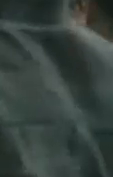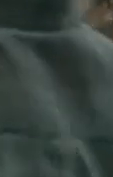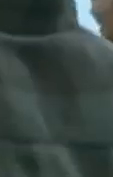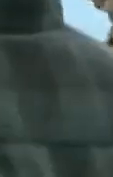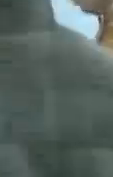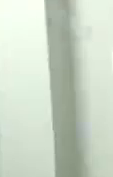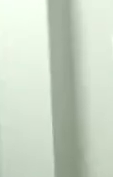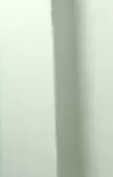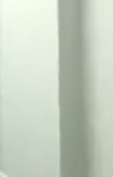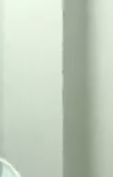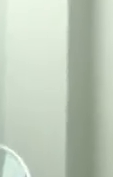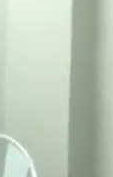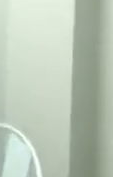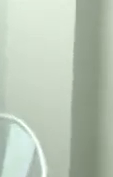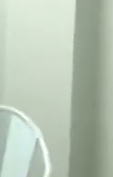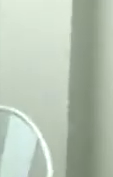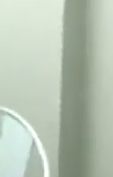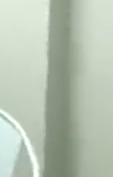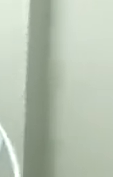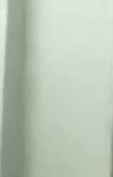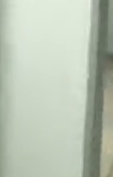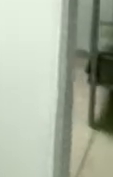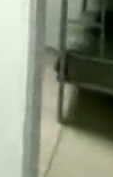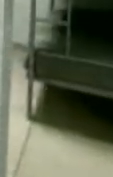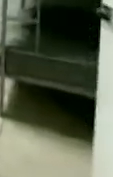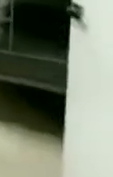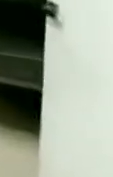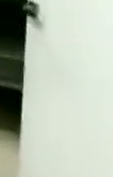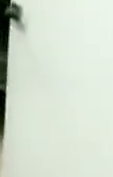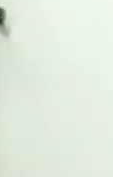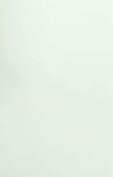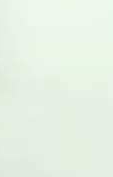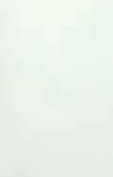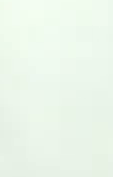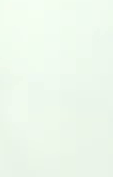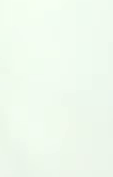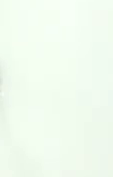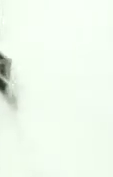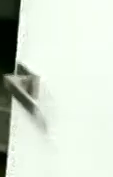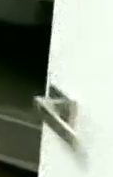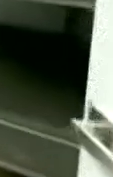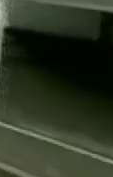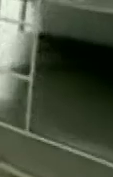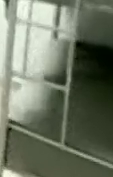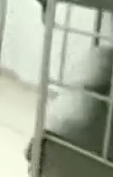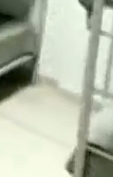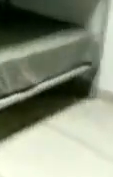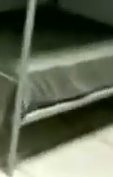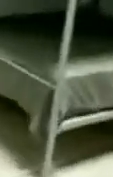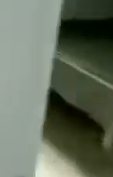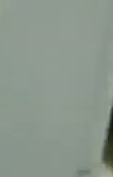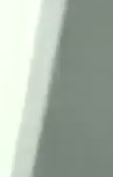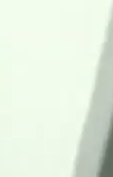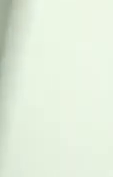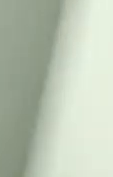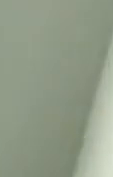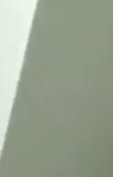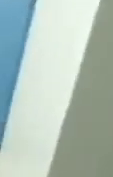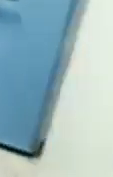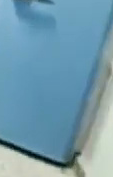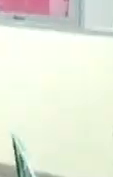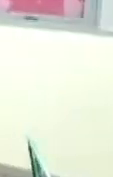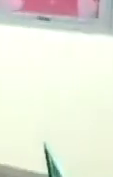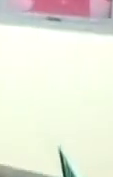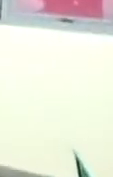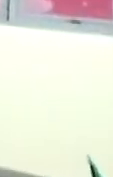moderna maternidad ubicada en el complejo hospitalario Dr. Luis Racetti, dedicado a especialidades de atención a la mujer embarazada con alto riesgo. Cuenta con la atención del